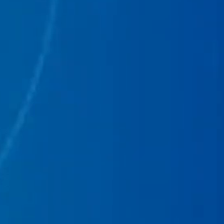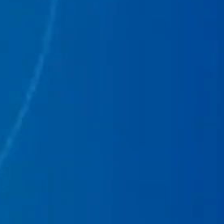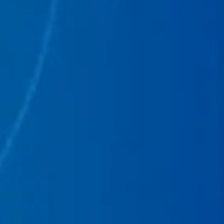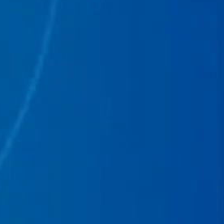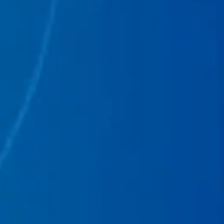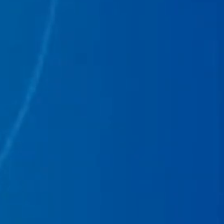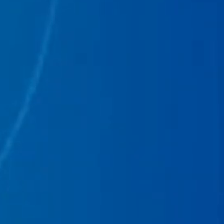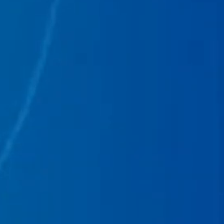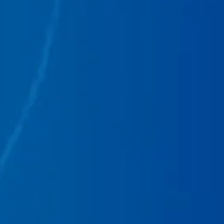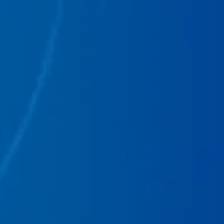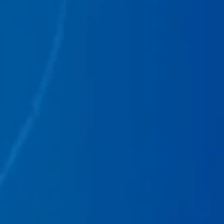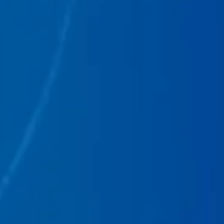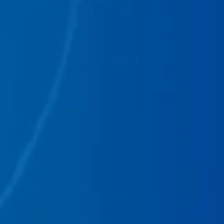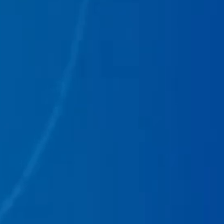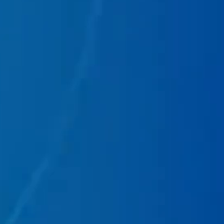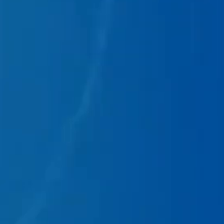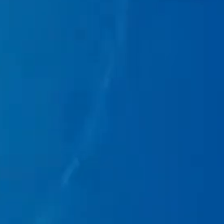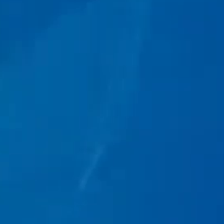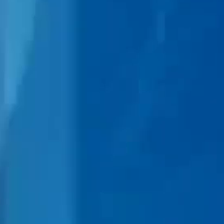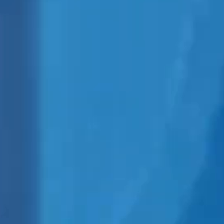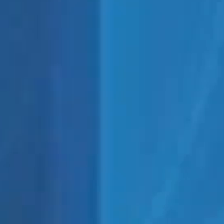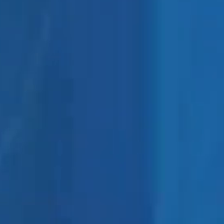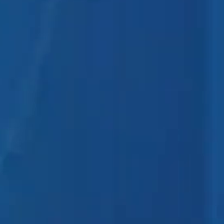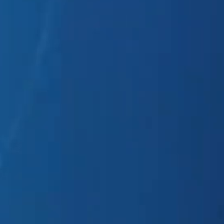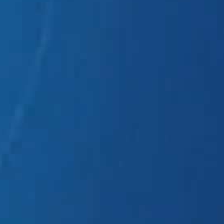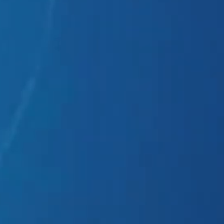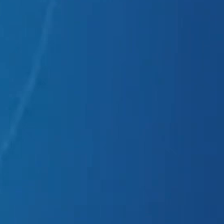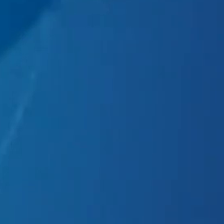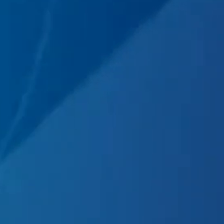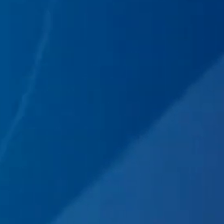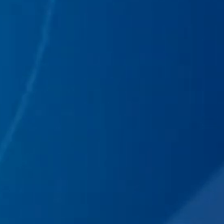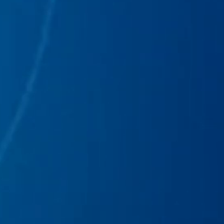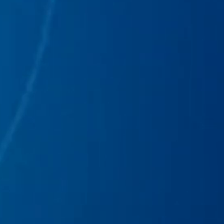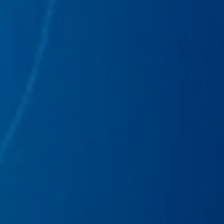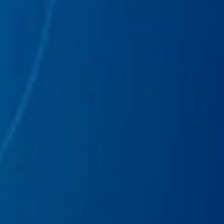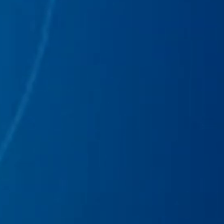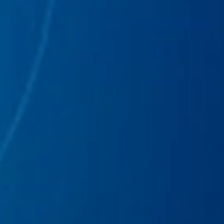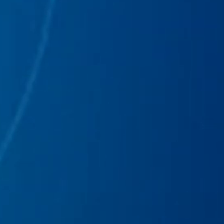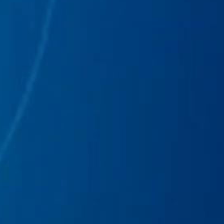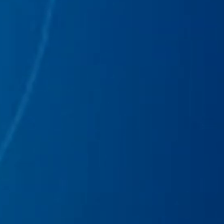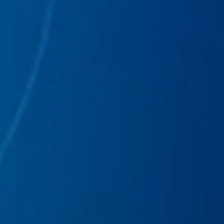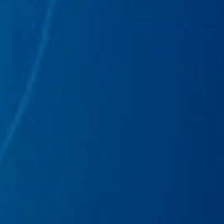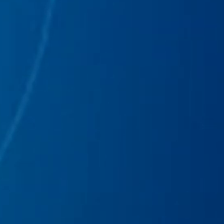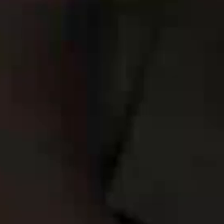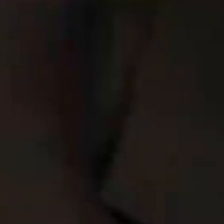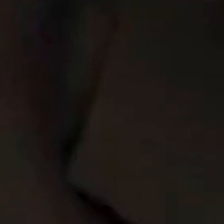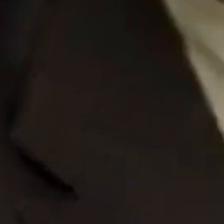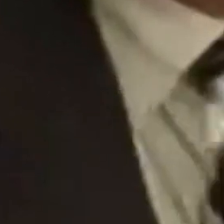RTVC Noticias, emisión fin de semana.